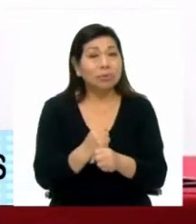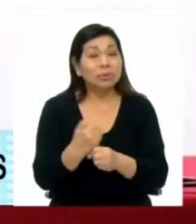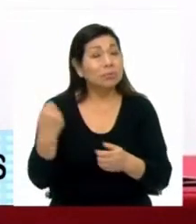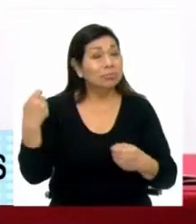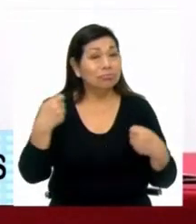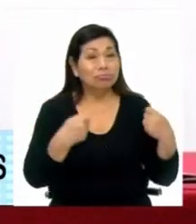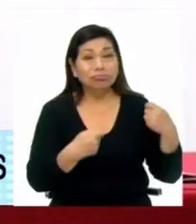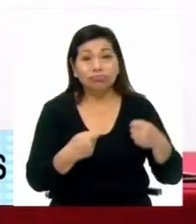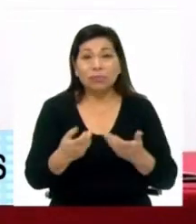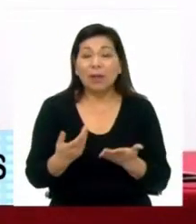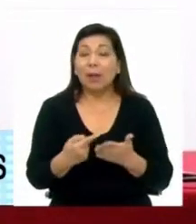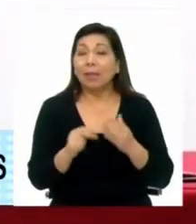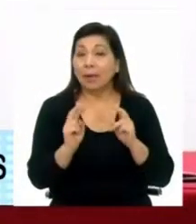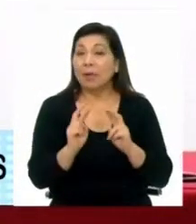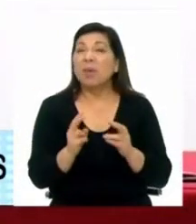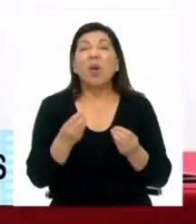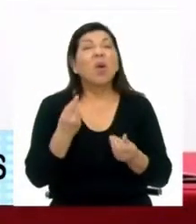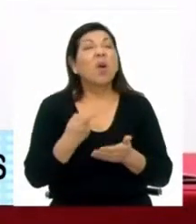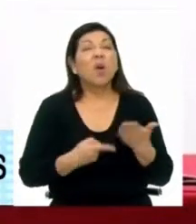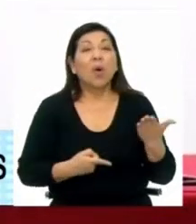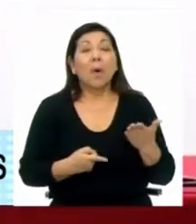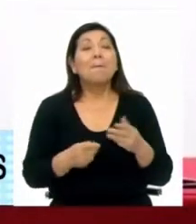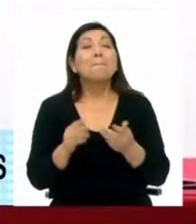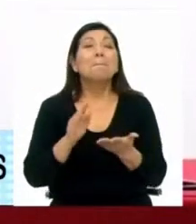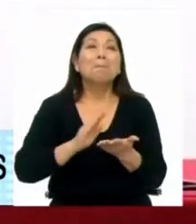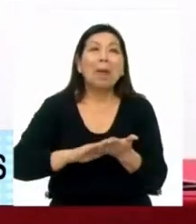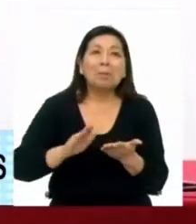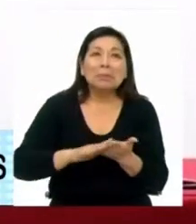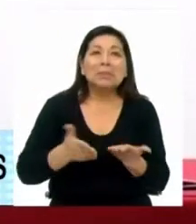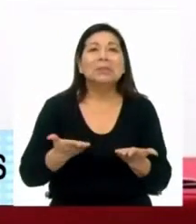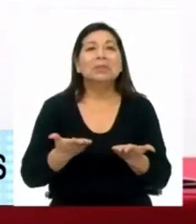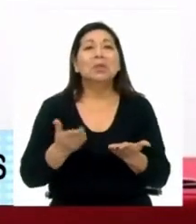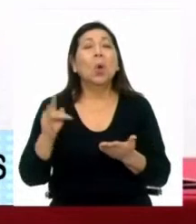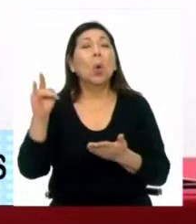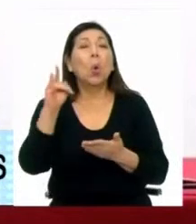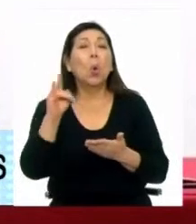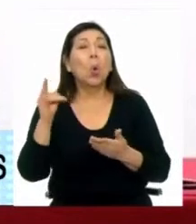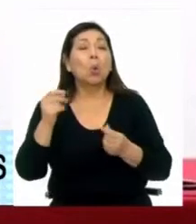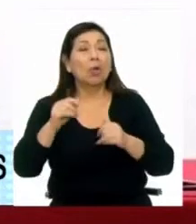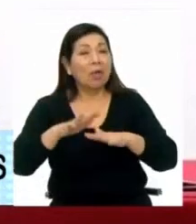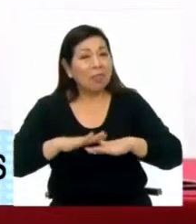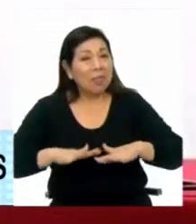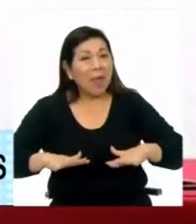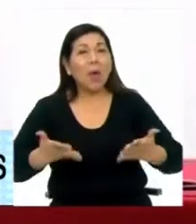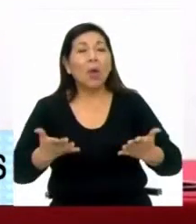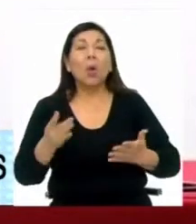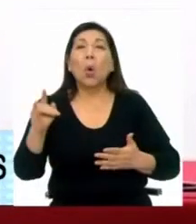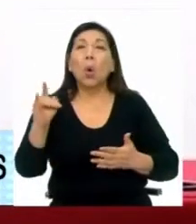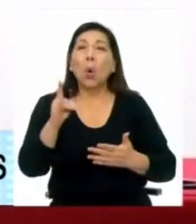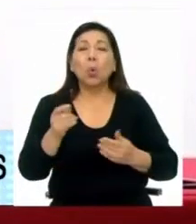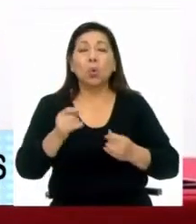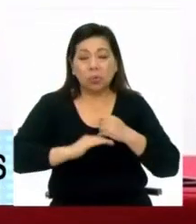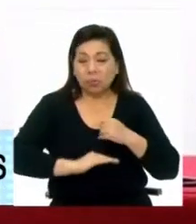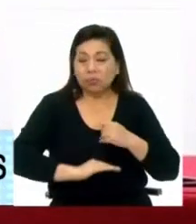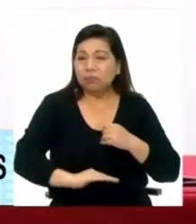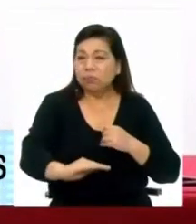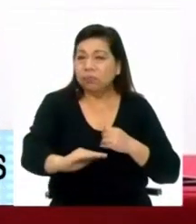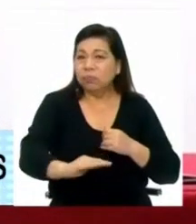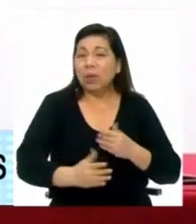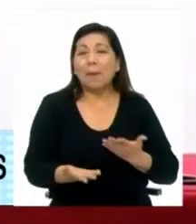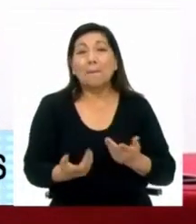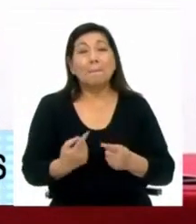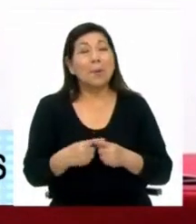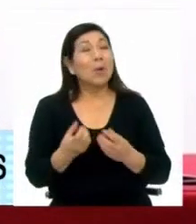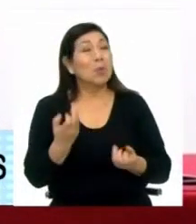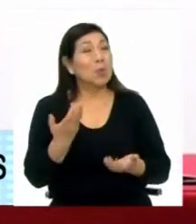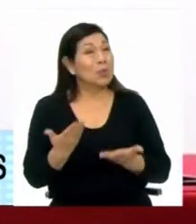la inversión pública tiene que ver con los permisos de uso de terreno, los permisos de uso de suelos, que en la